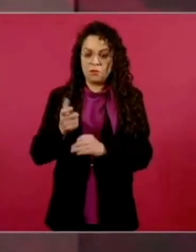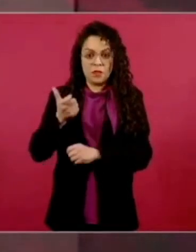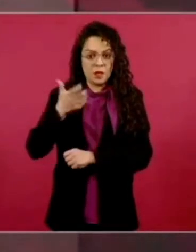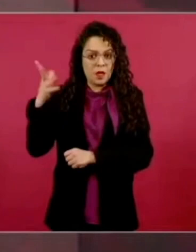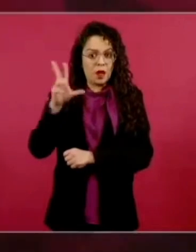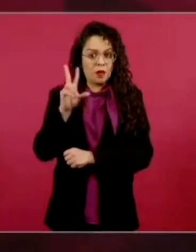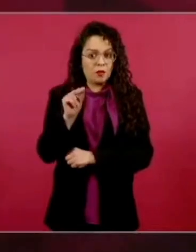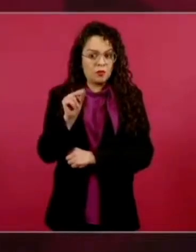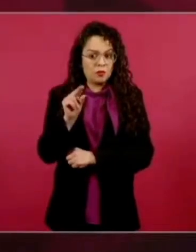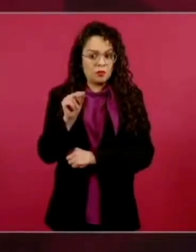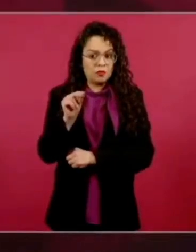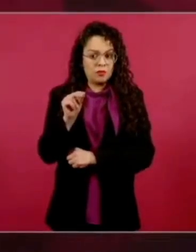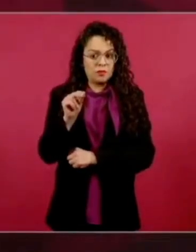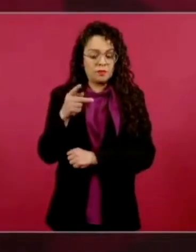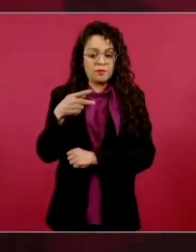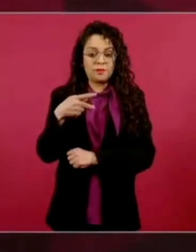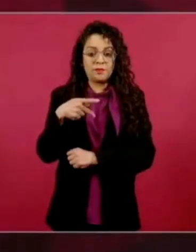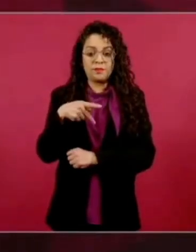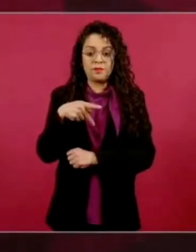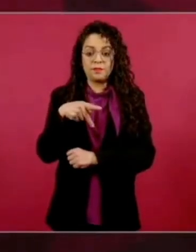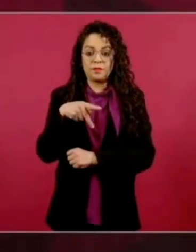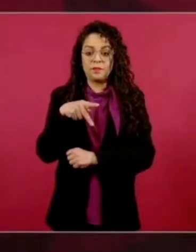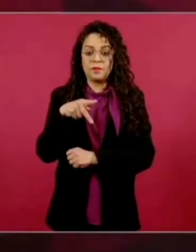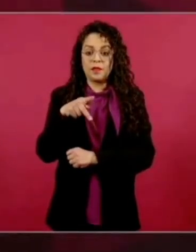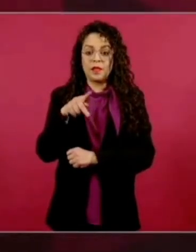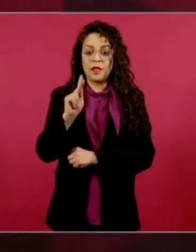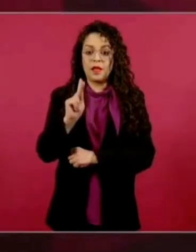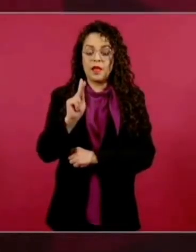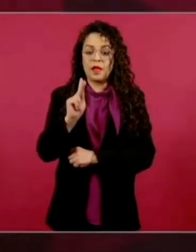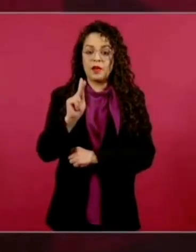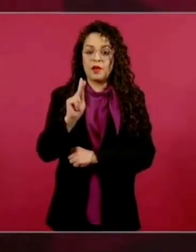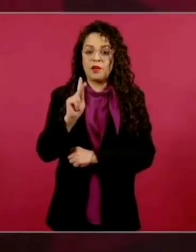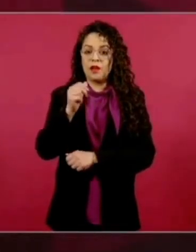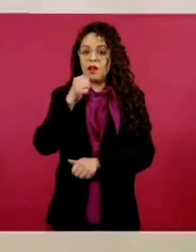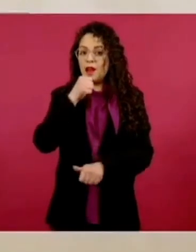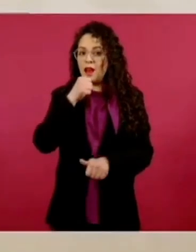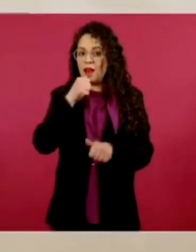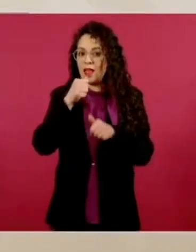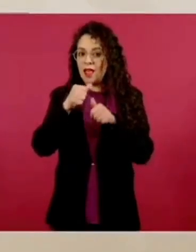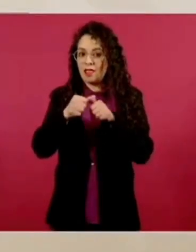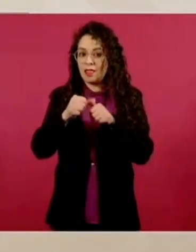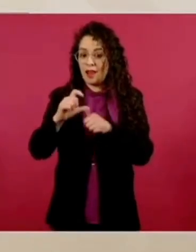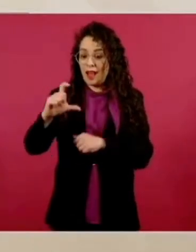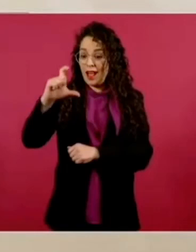única cosa es que la letra sí es pequeña, sí.